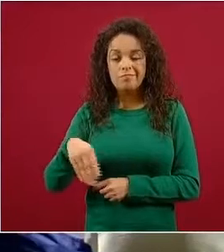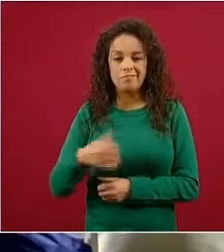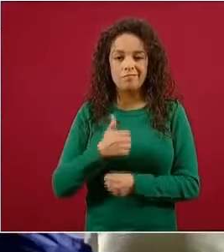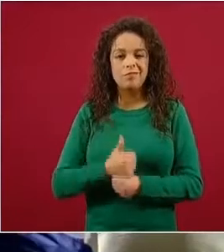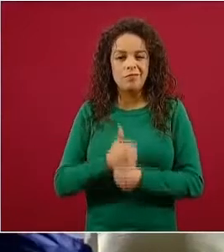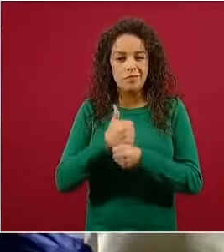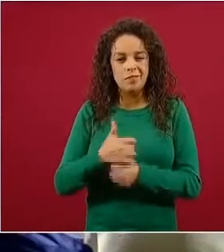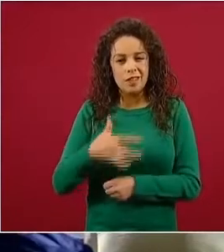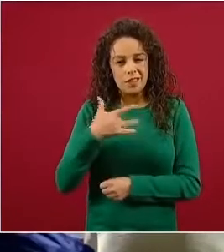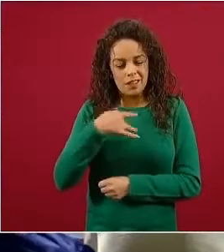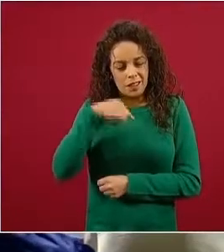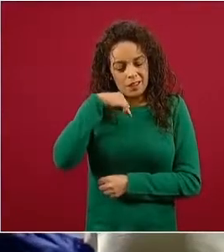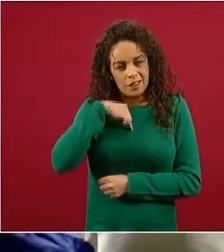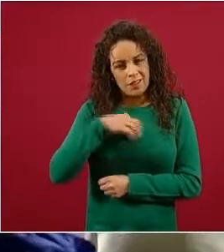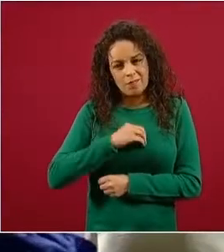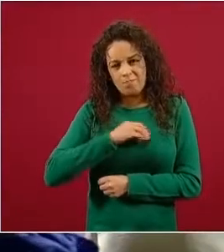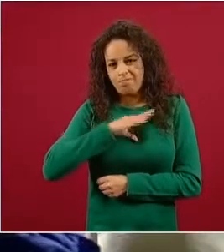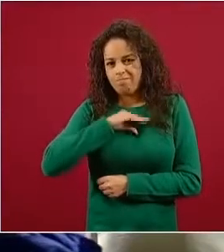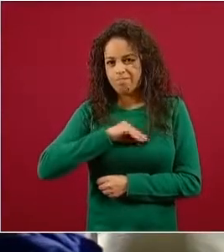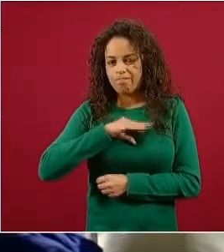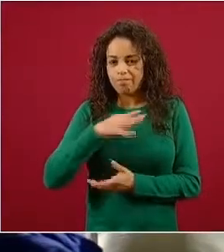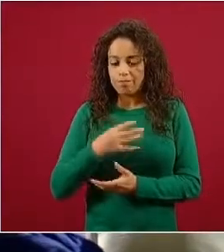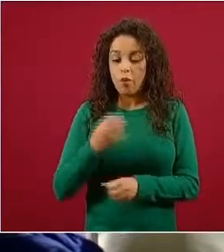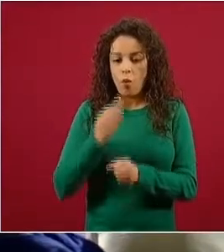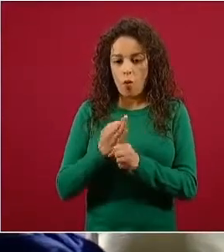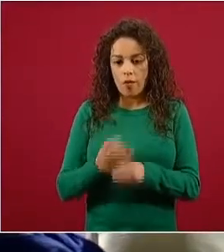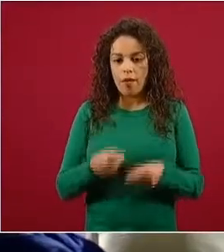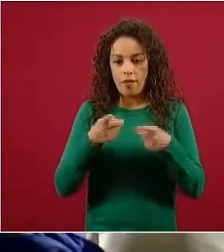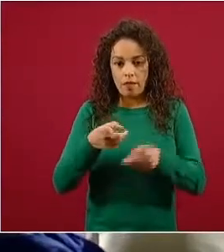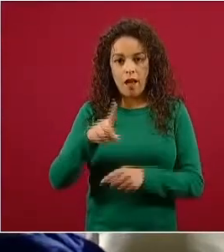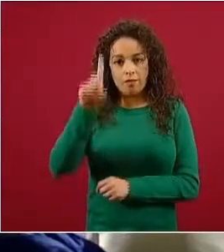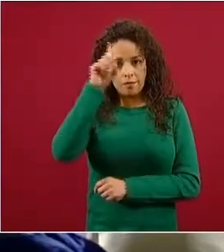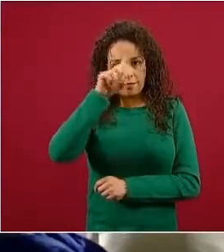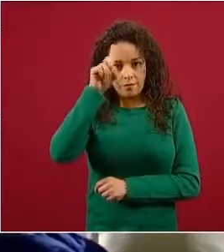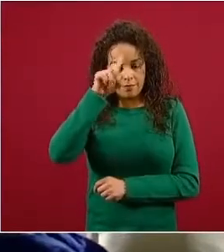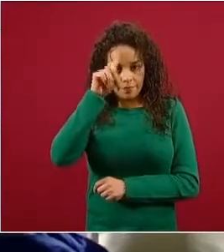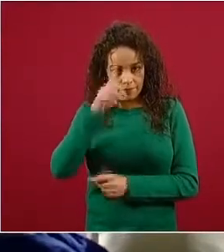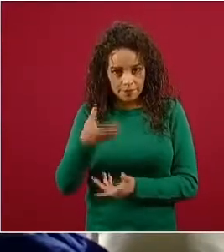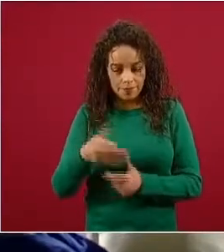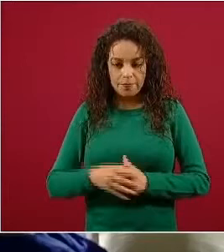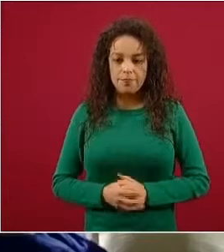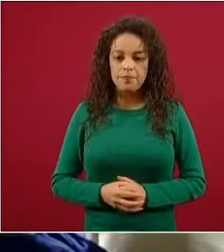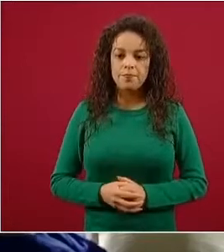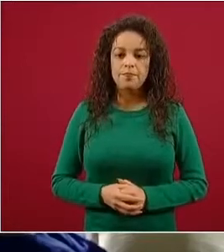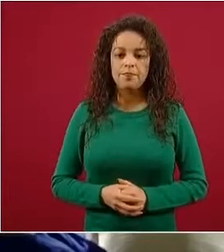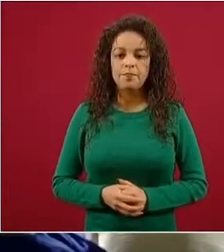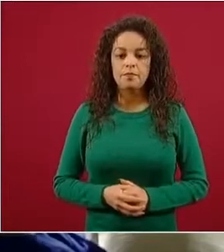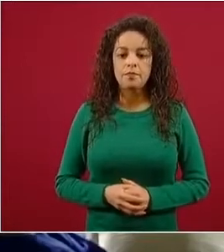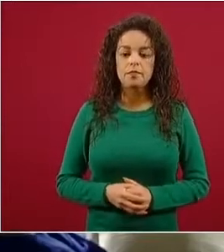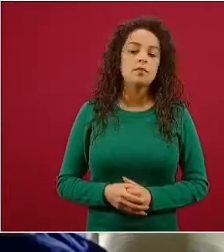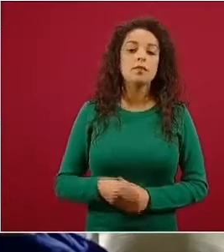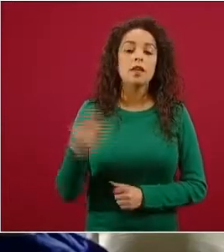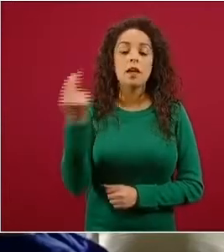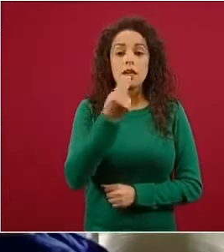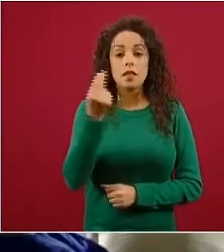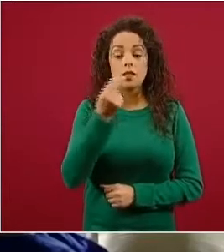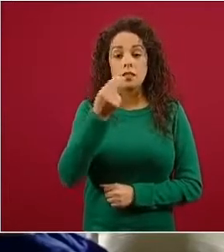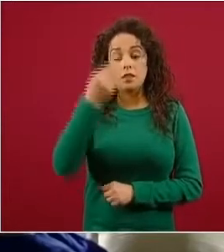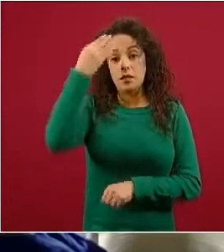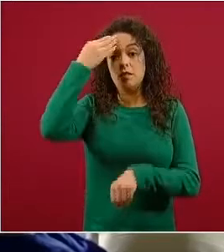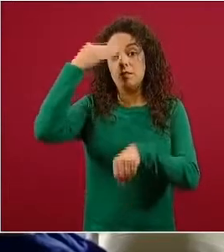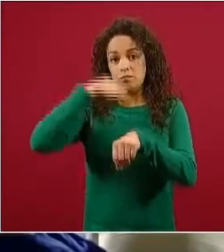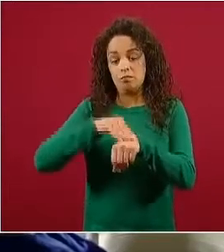un exceso de carga de mortalidad, como también lo acaba de presentar el doctor Ruy López